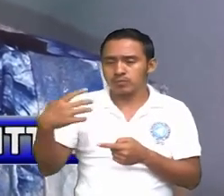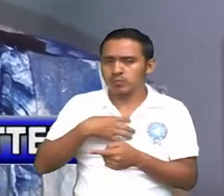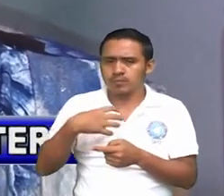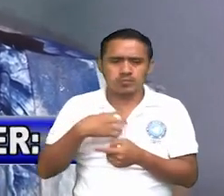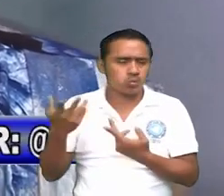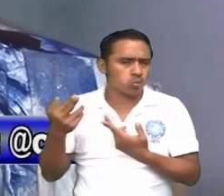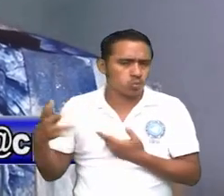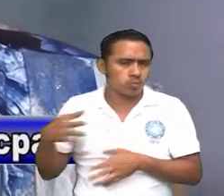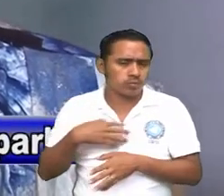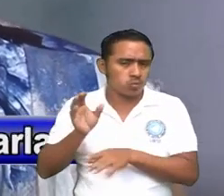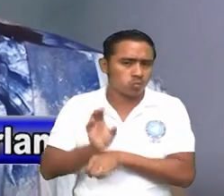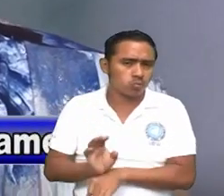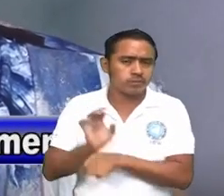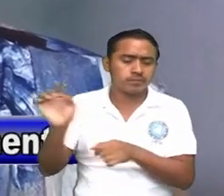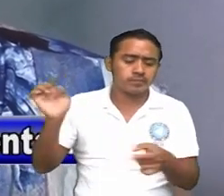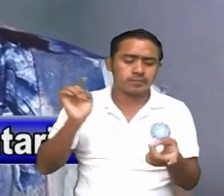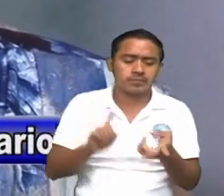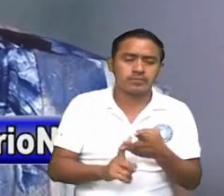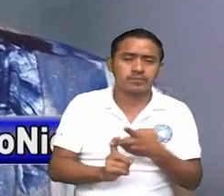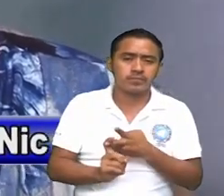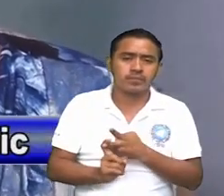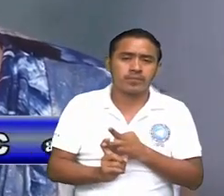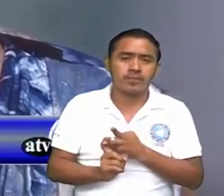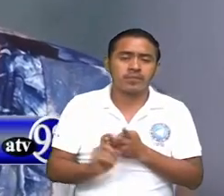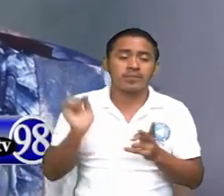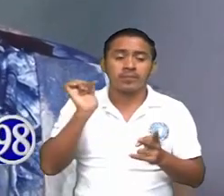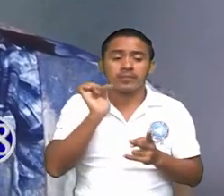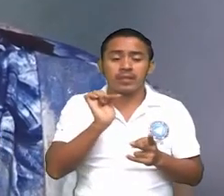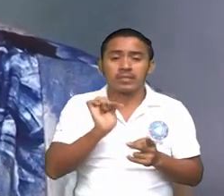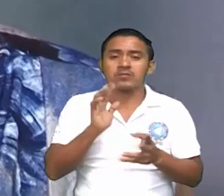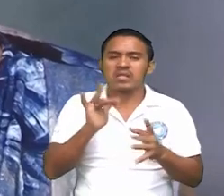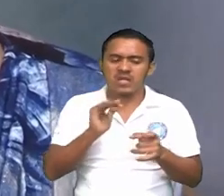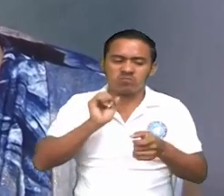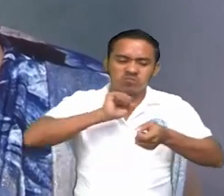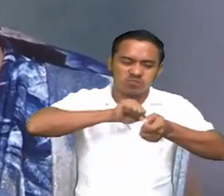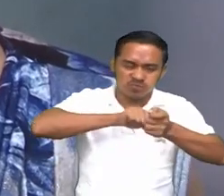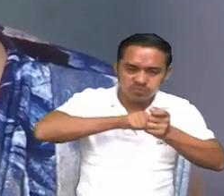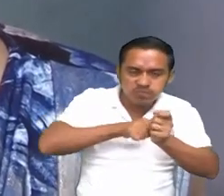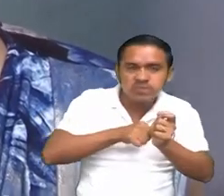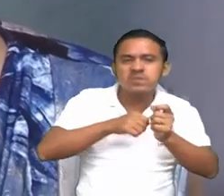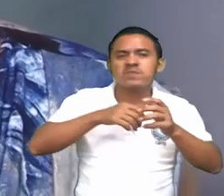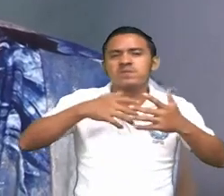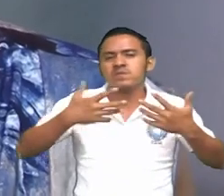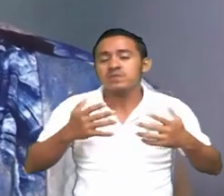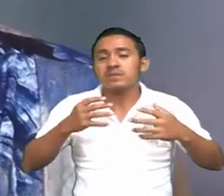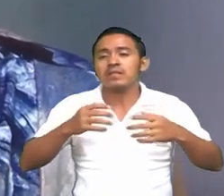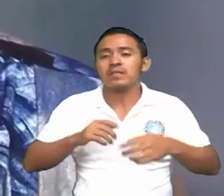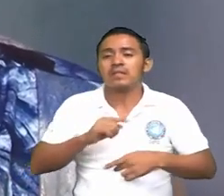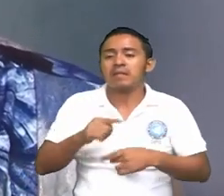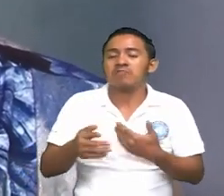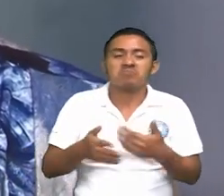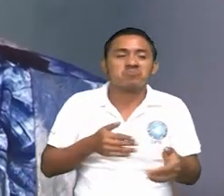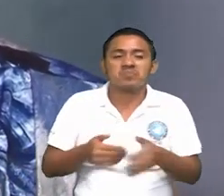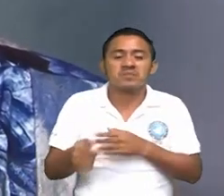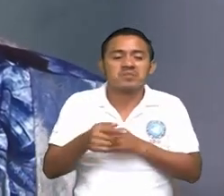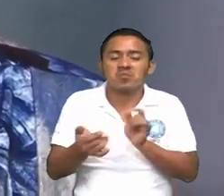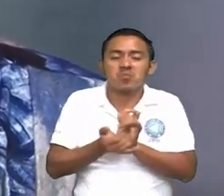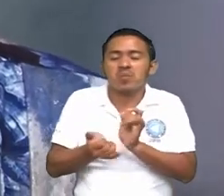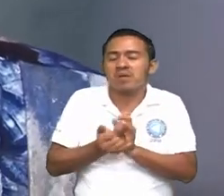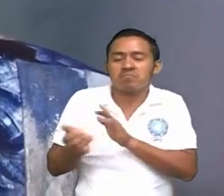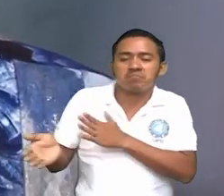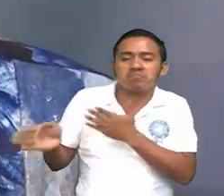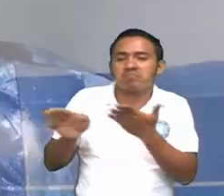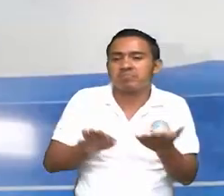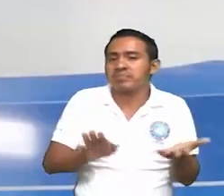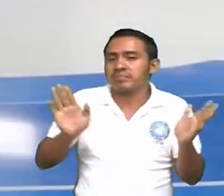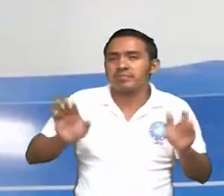¿verdad? Y después porque habían sido torturados a tal extremo que de todas maneras iban